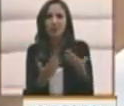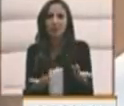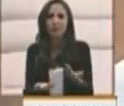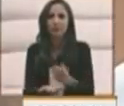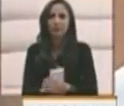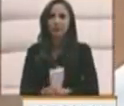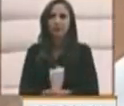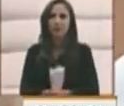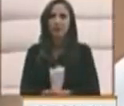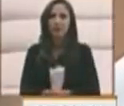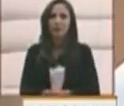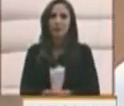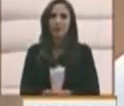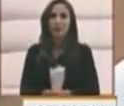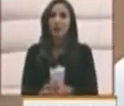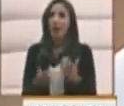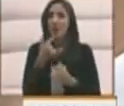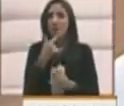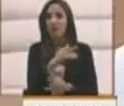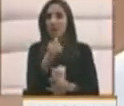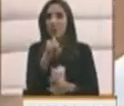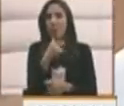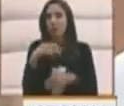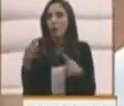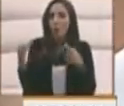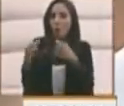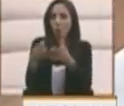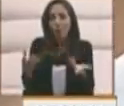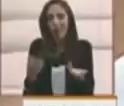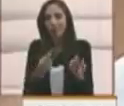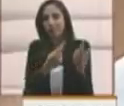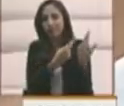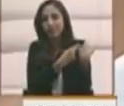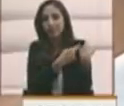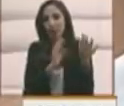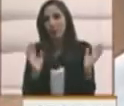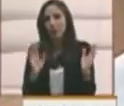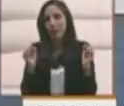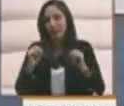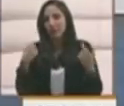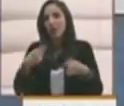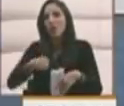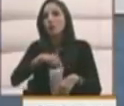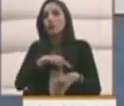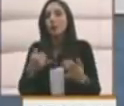en el cual un grupo se asumía la responsabilidad